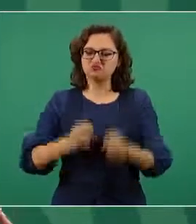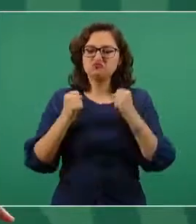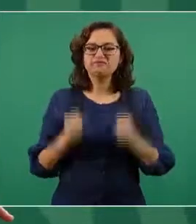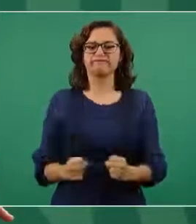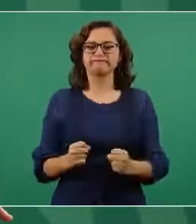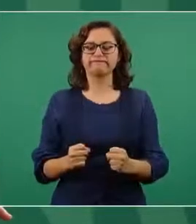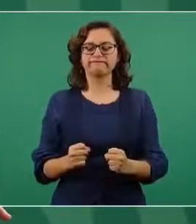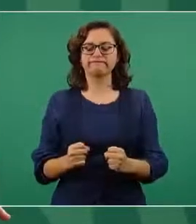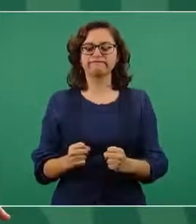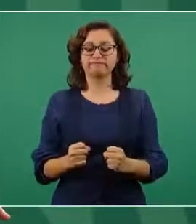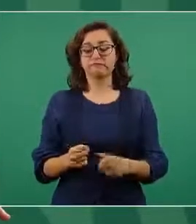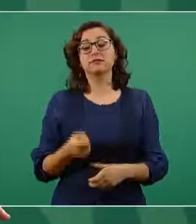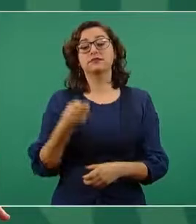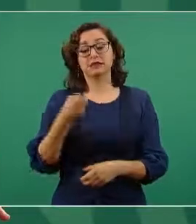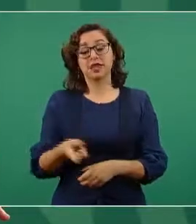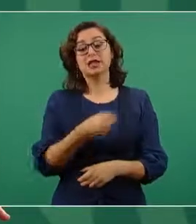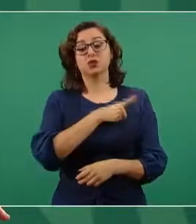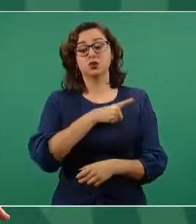Y es lo que hay que hacer,